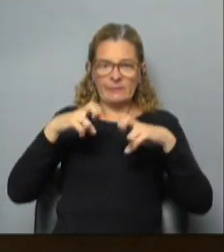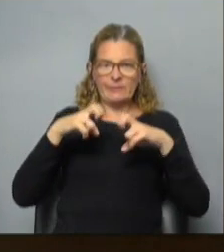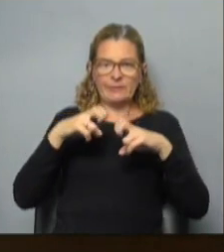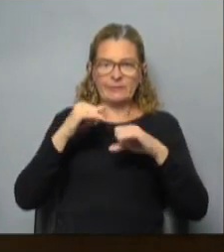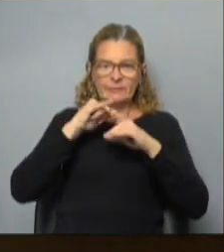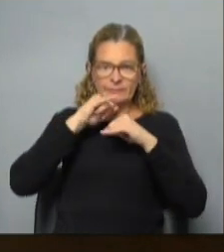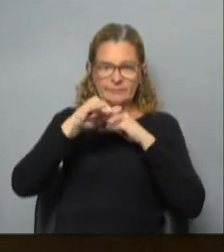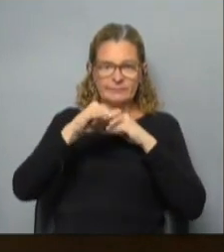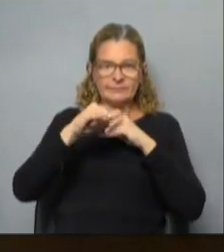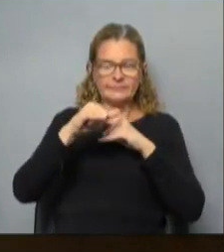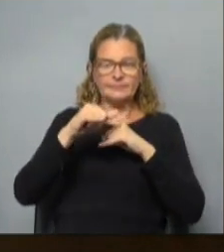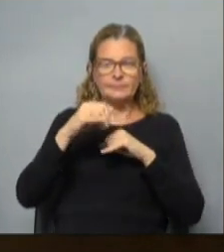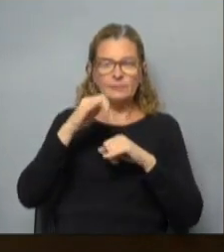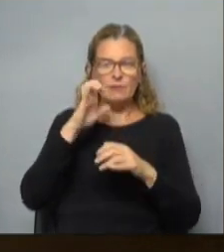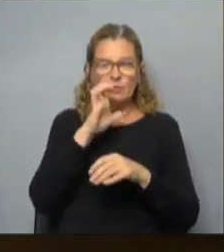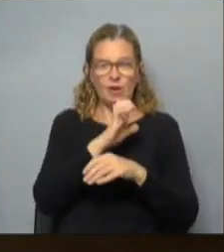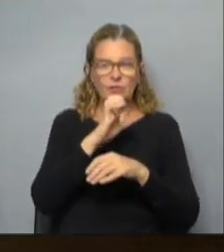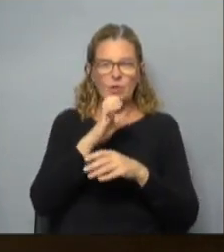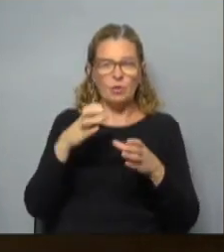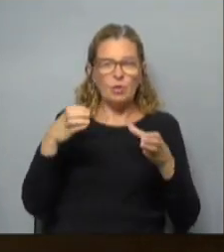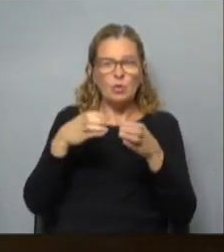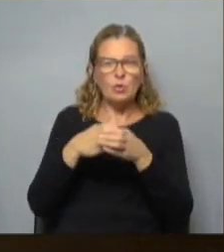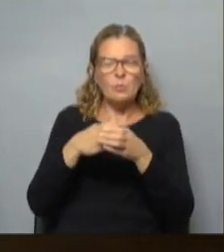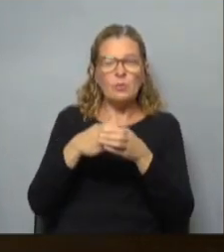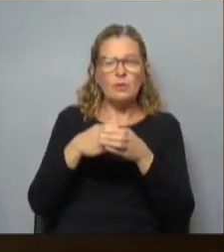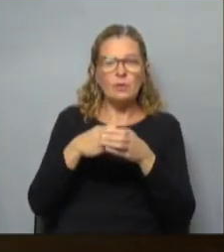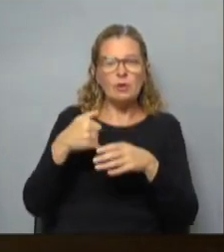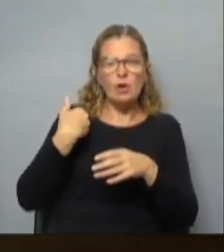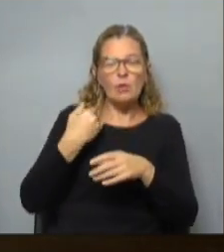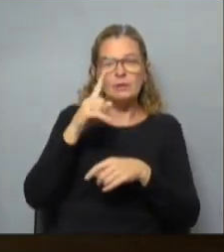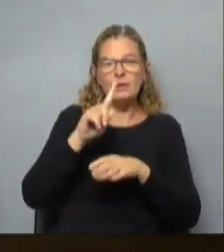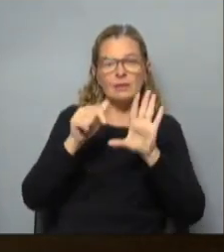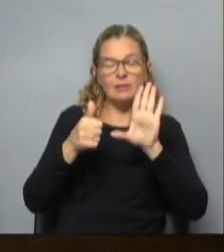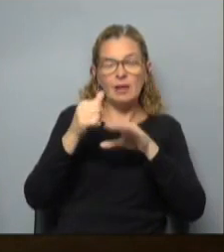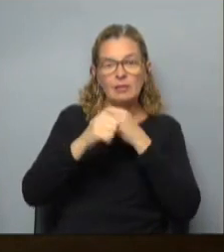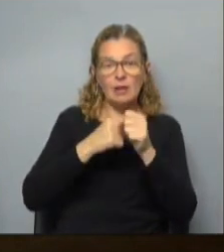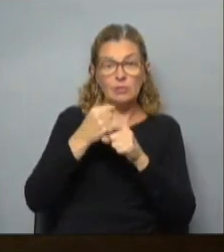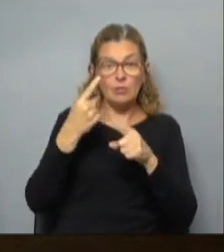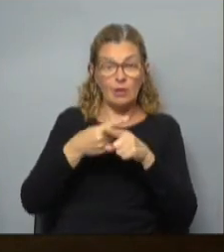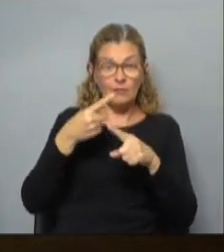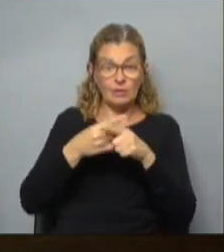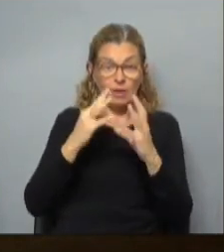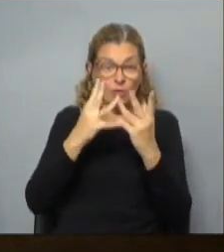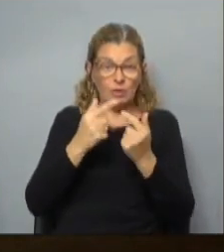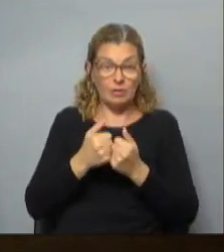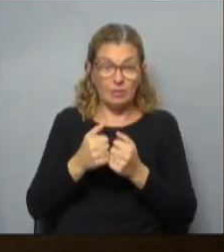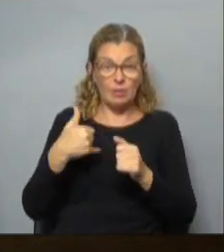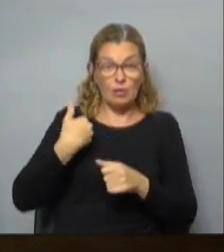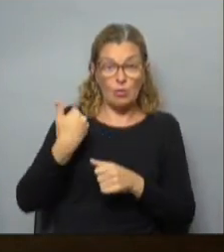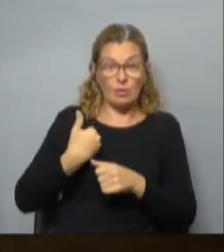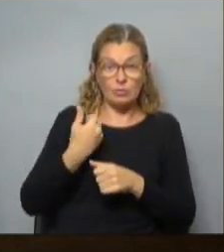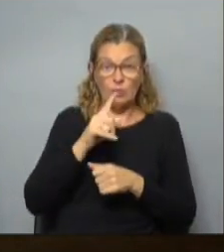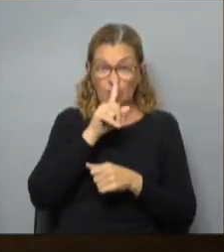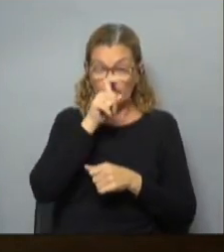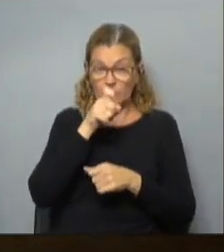una denuncia de violación grupal a una joven una joven de 16 años en una fiesta organizada por la juventud de